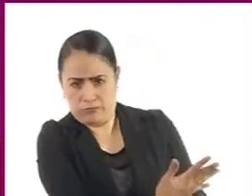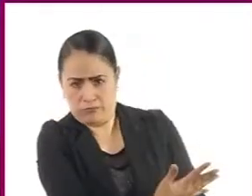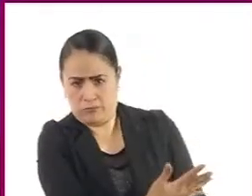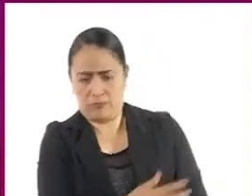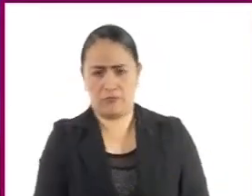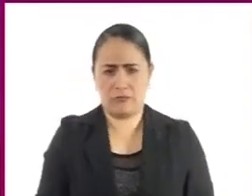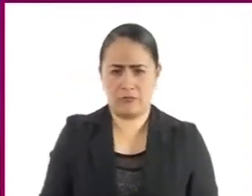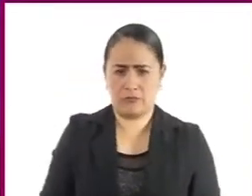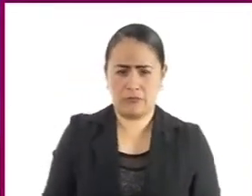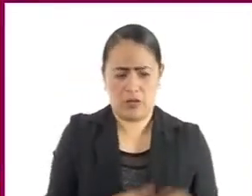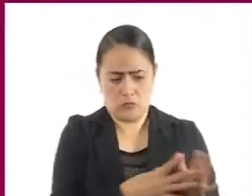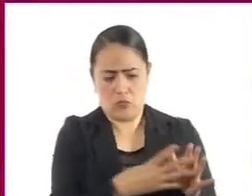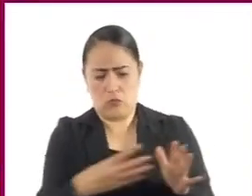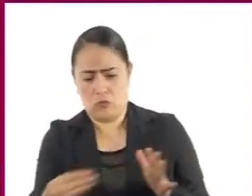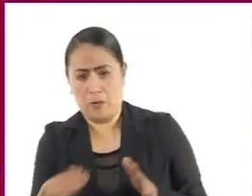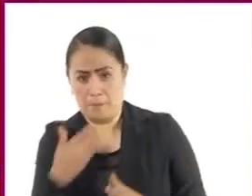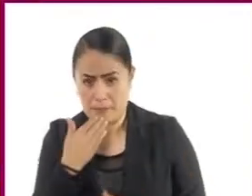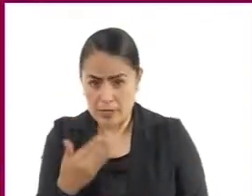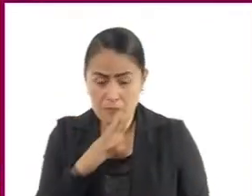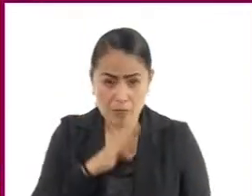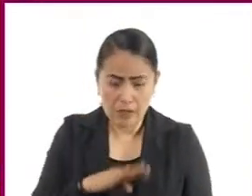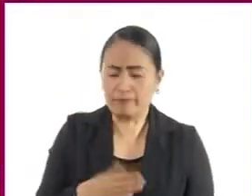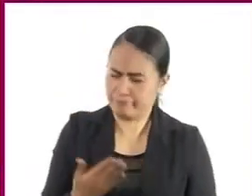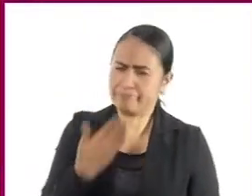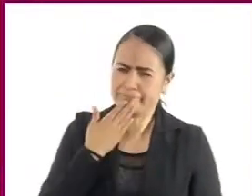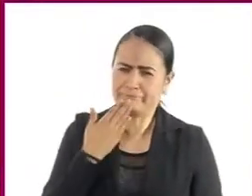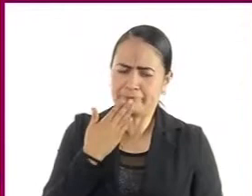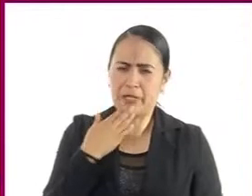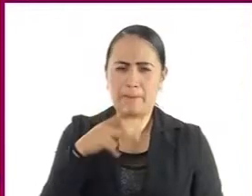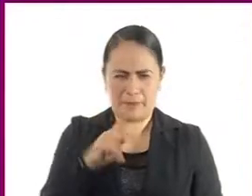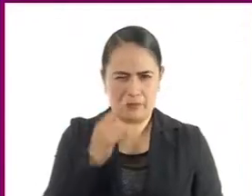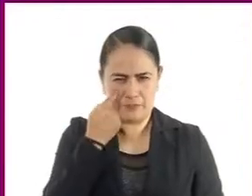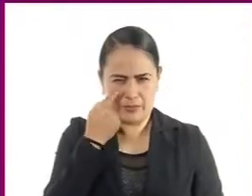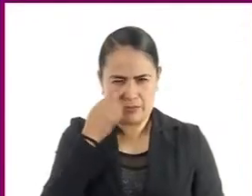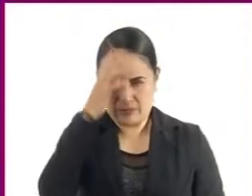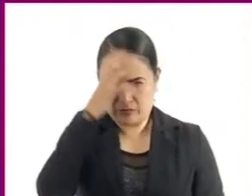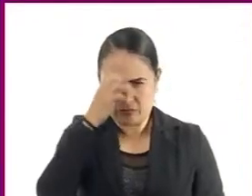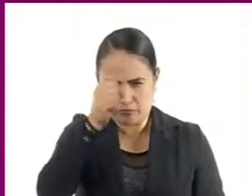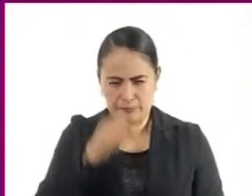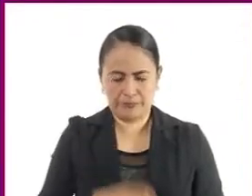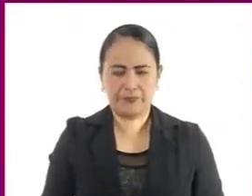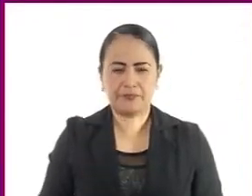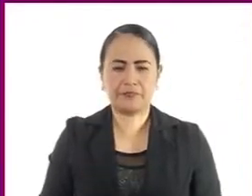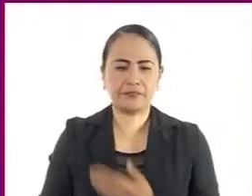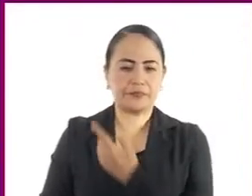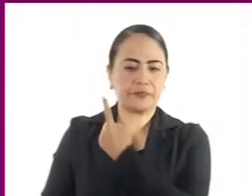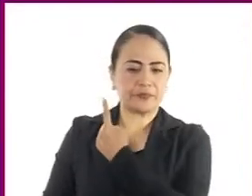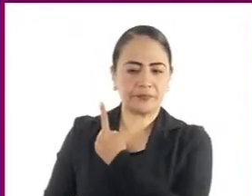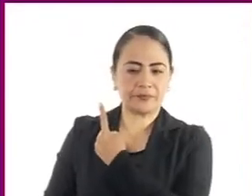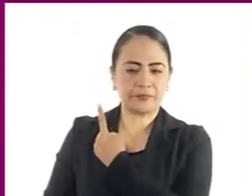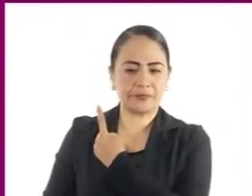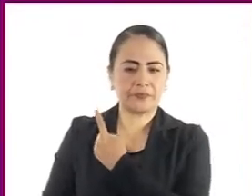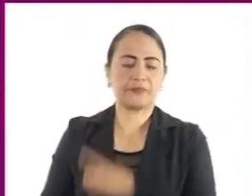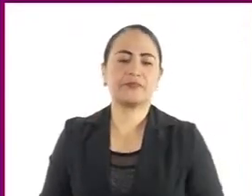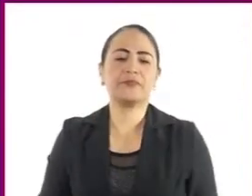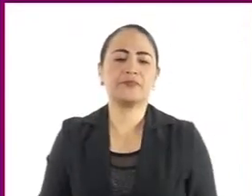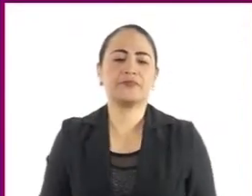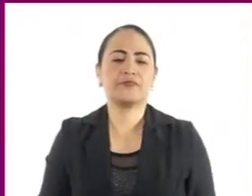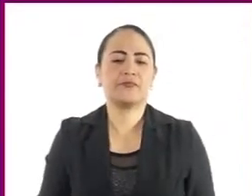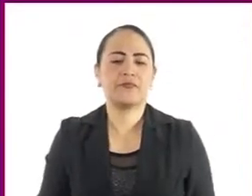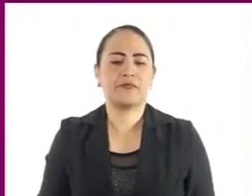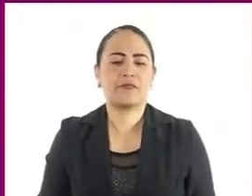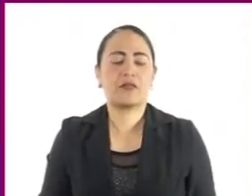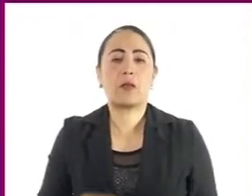bien? Bien, pero veamos su definición. Las fuentes secundarias son